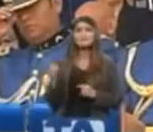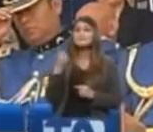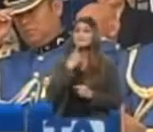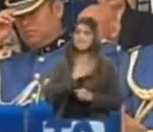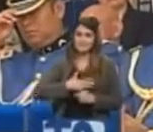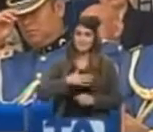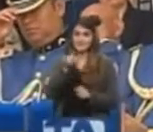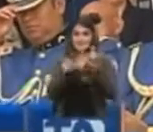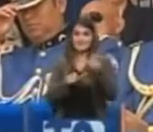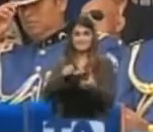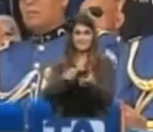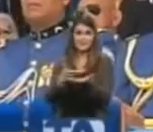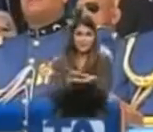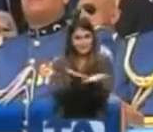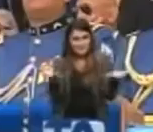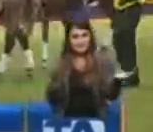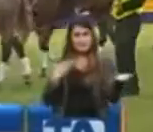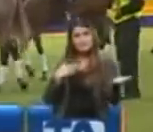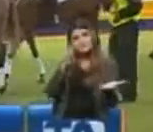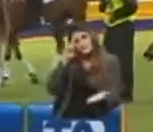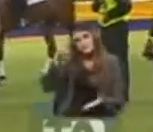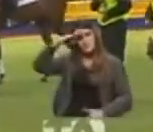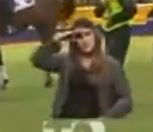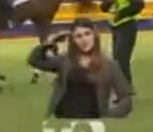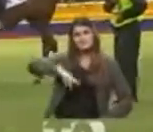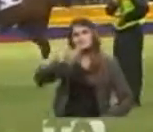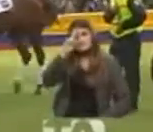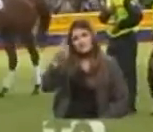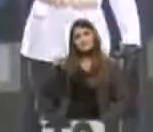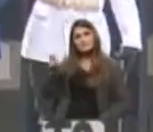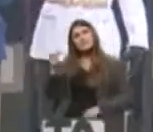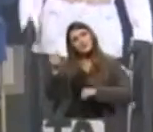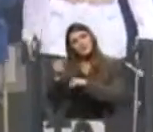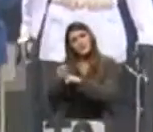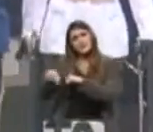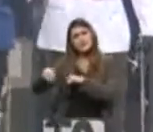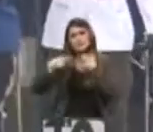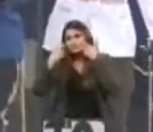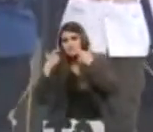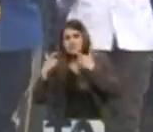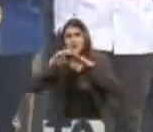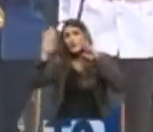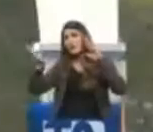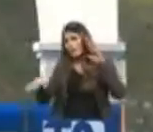Nacional, a mantener su apoyo permanente. Este jueves también se recordaron los 79 años de